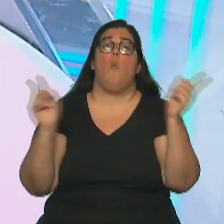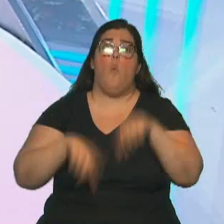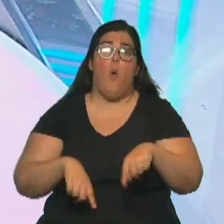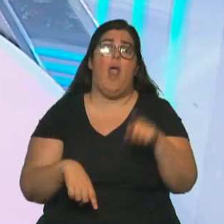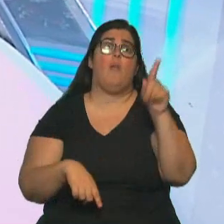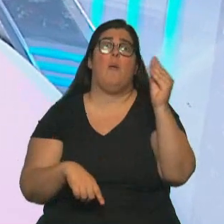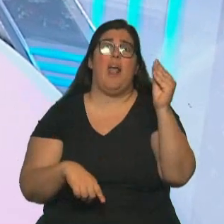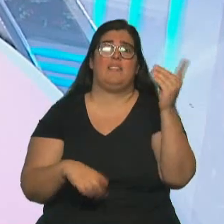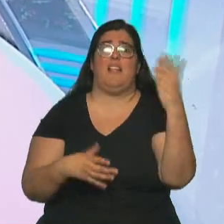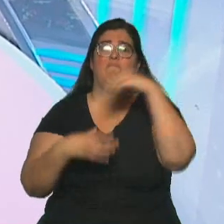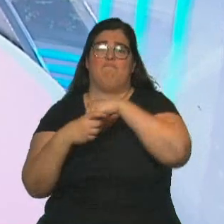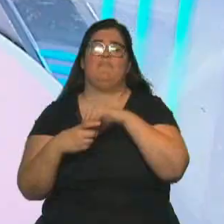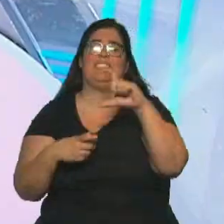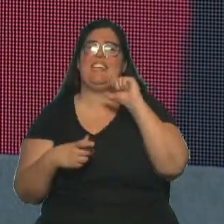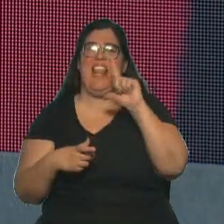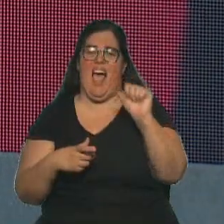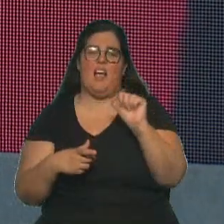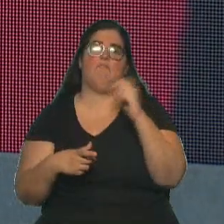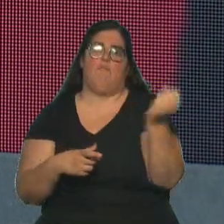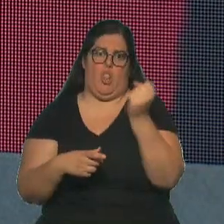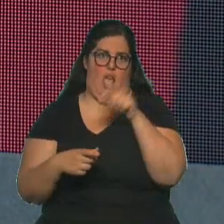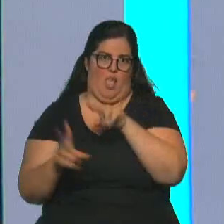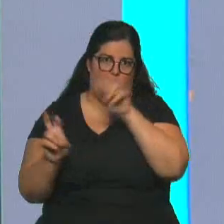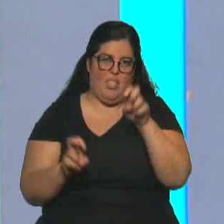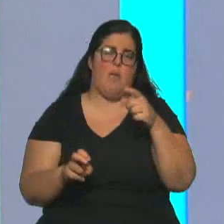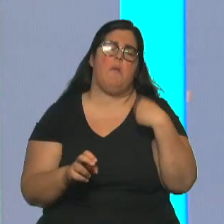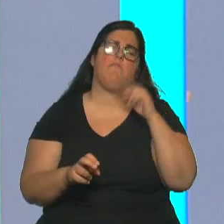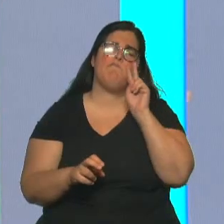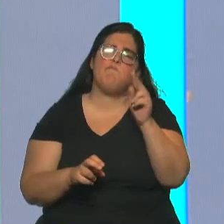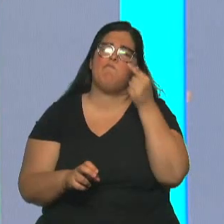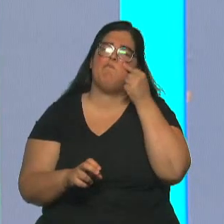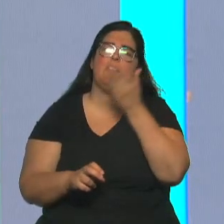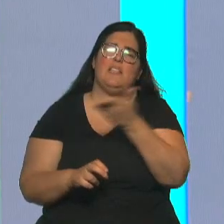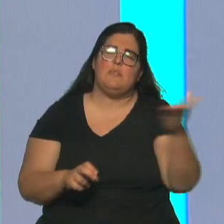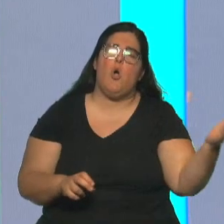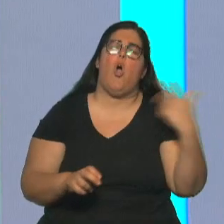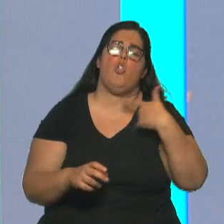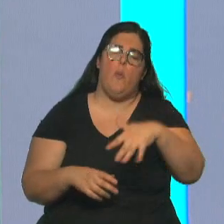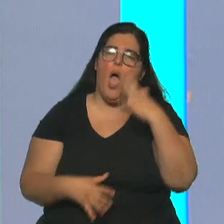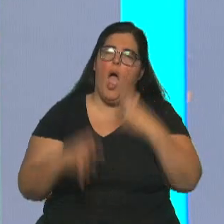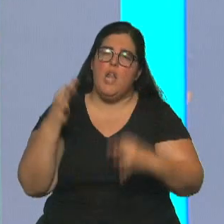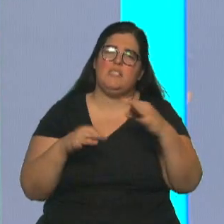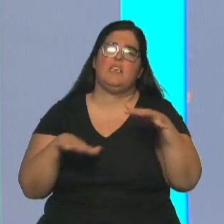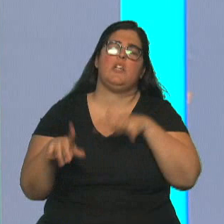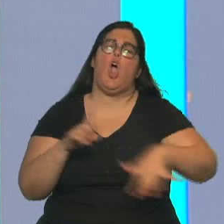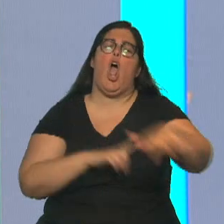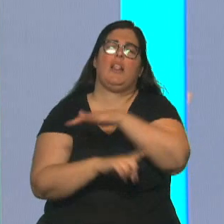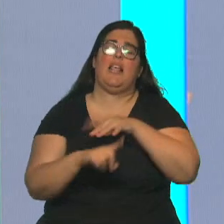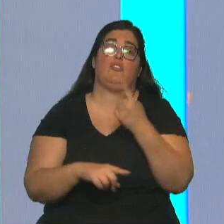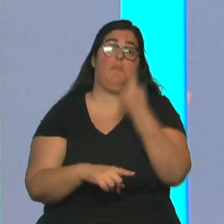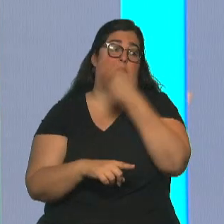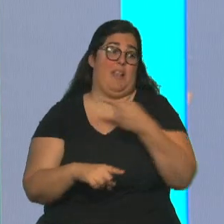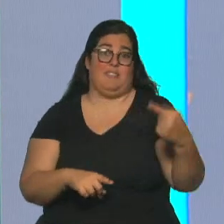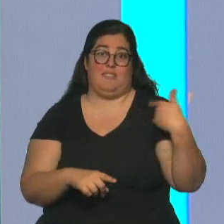a la CELAC no es un dato menor, pero si les parece, compartimos testimonios y ya analizamos cómo están las cosas en esta primera semana